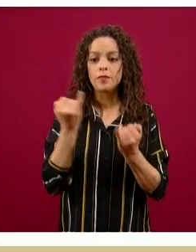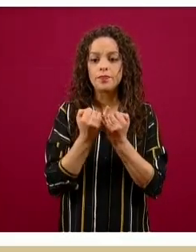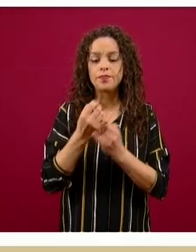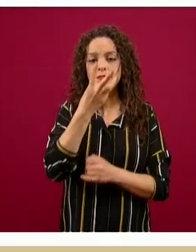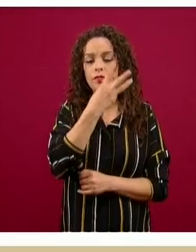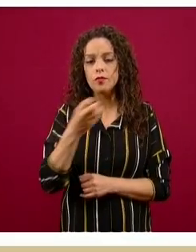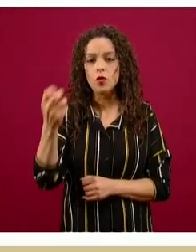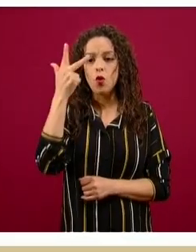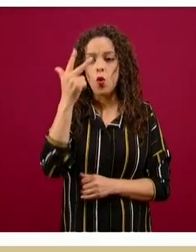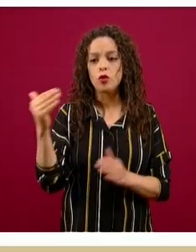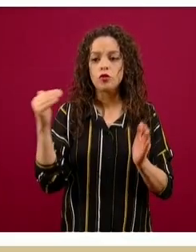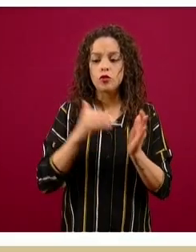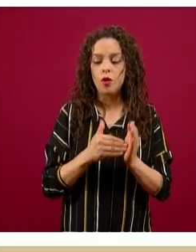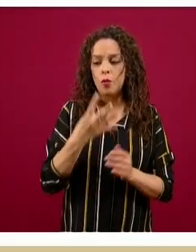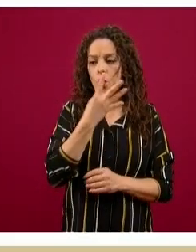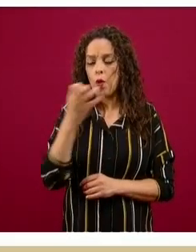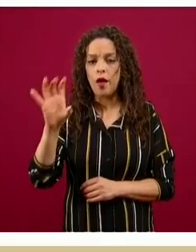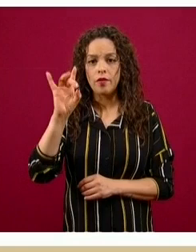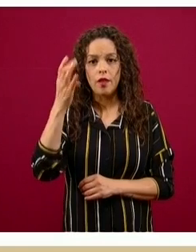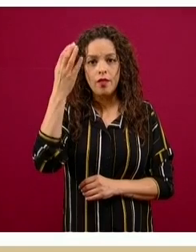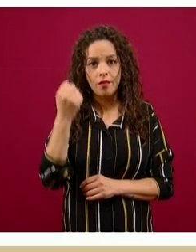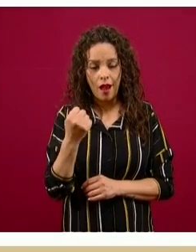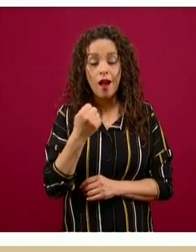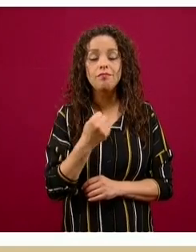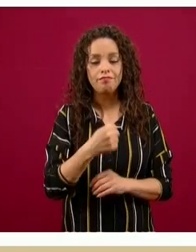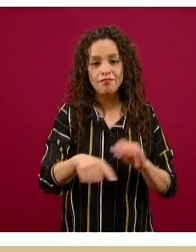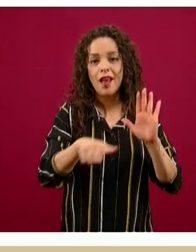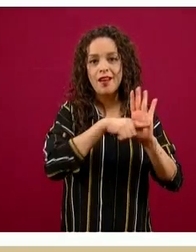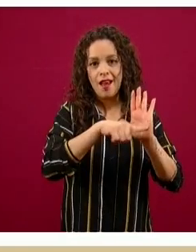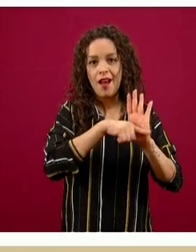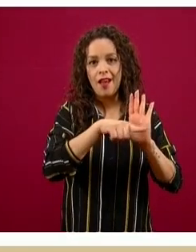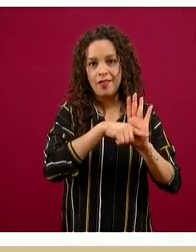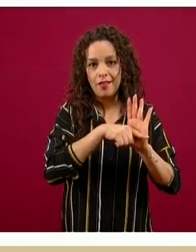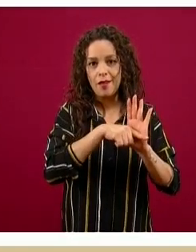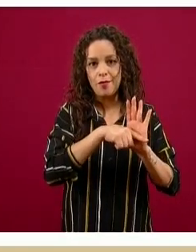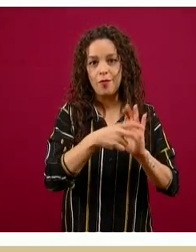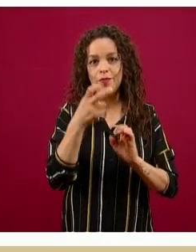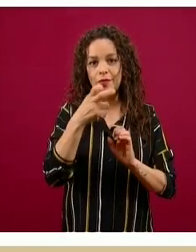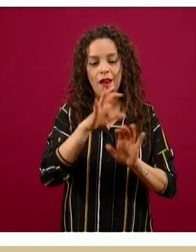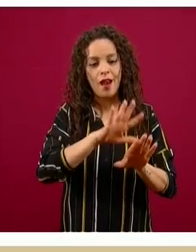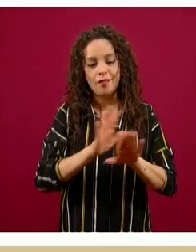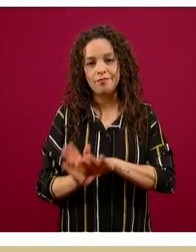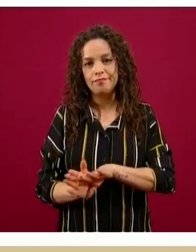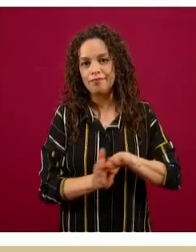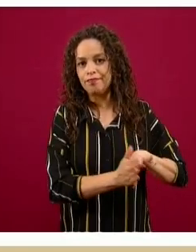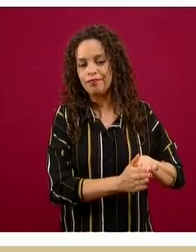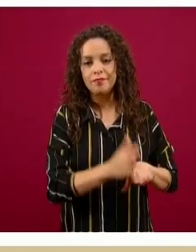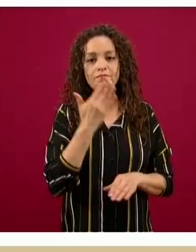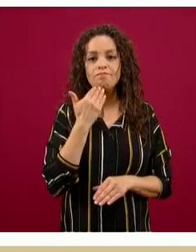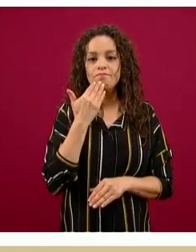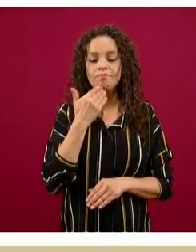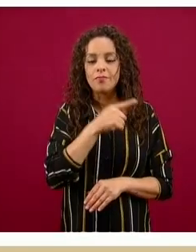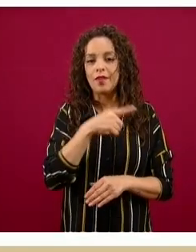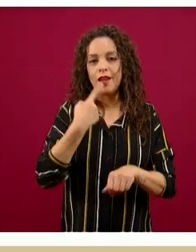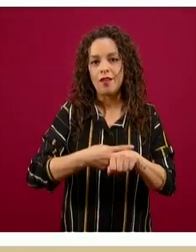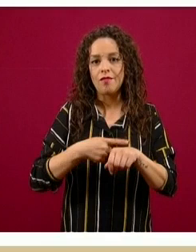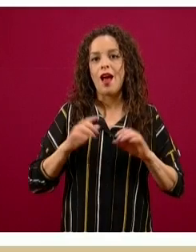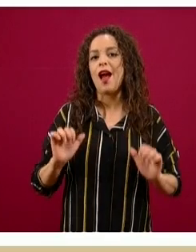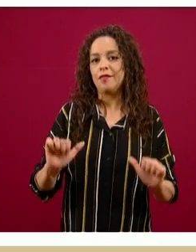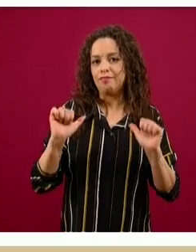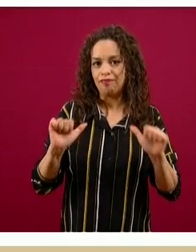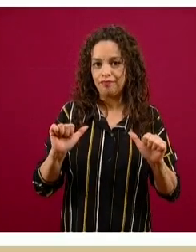308.439 dieron o han dado negativo hasta el momento y por lo tanto ha sido descartada la enfermedad. Hay